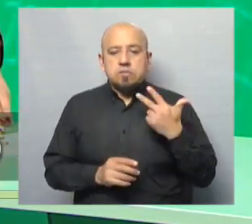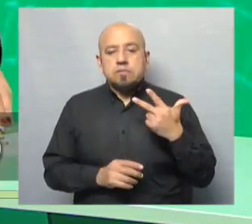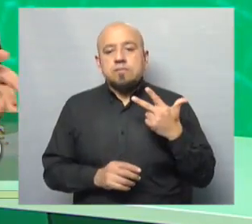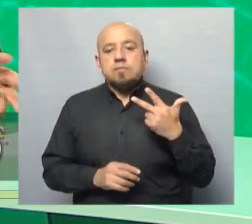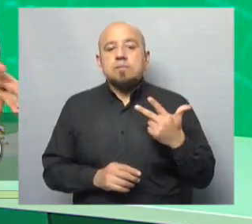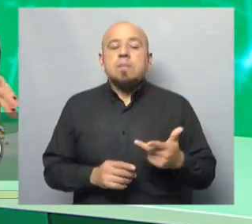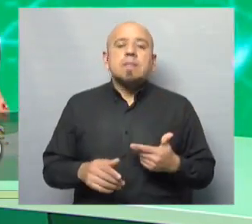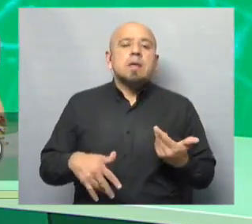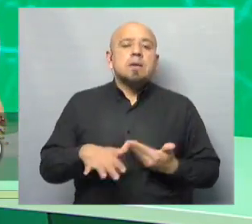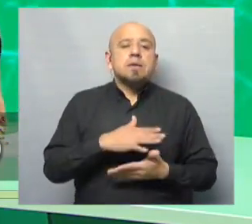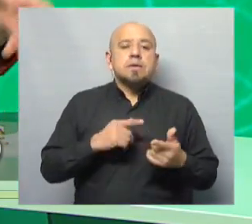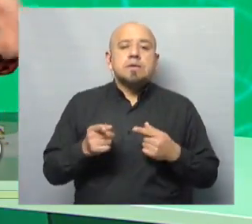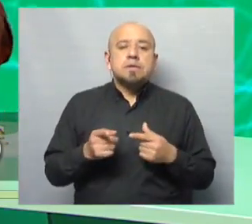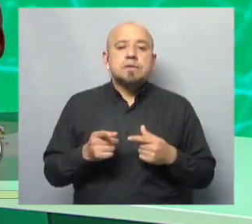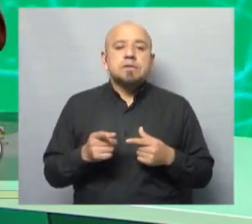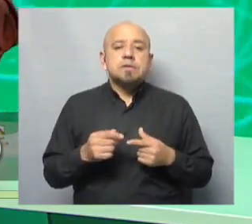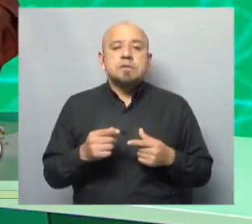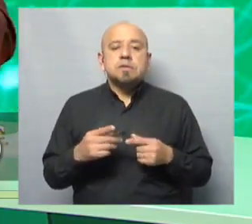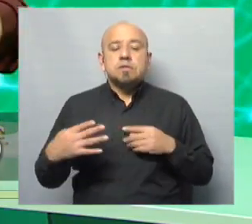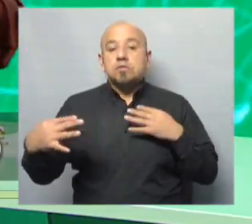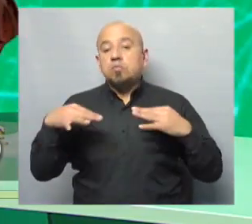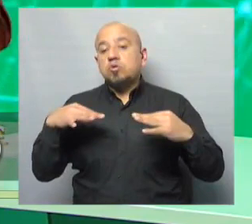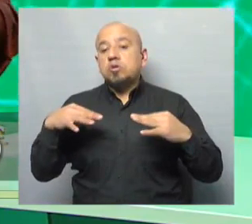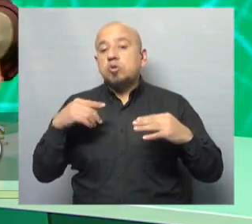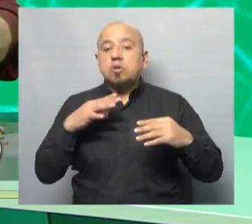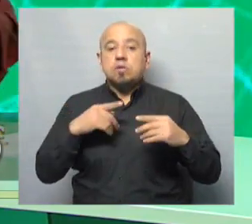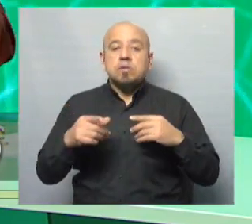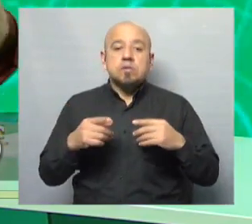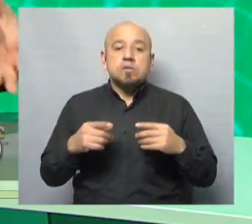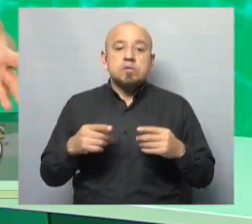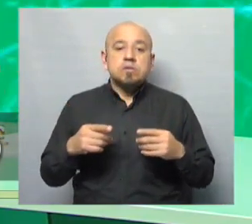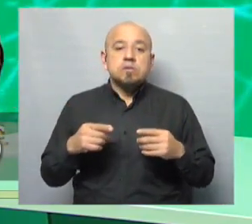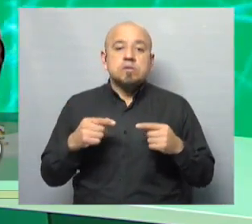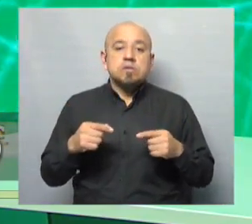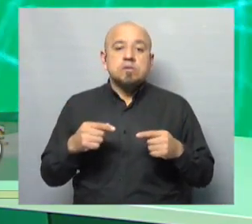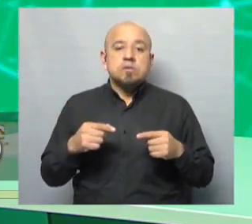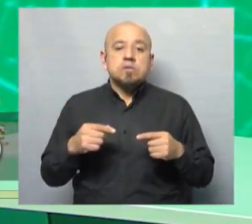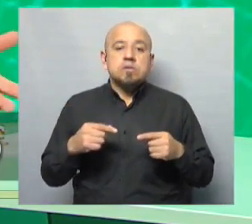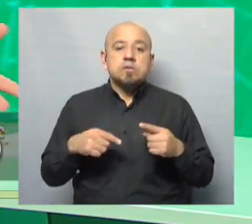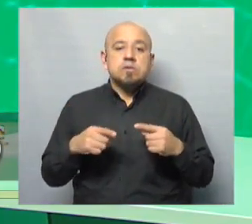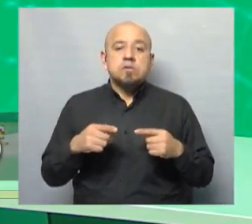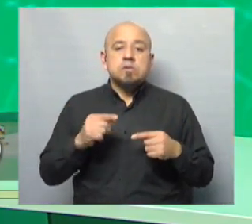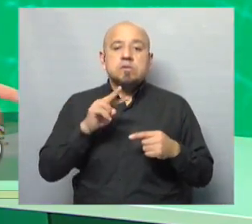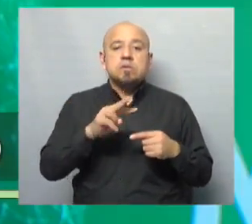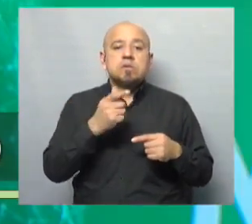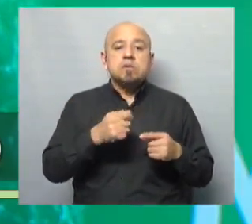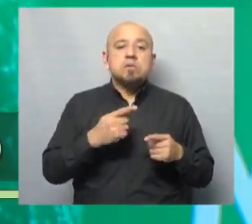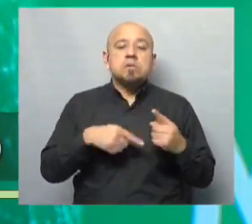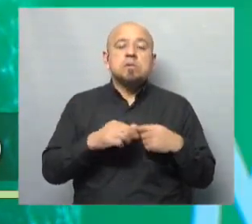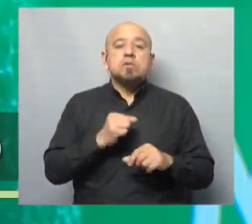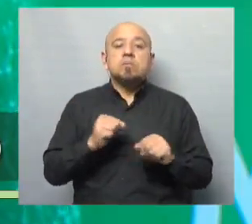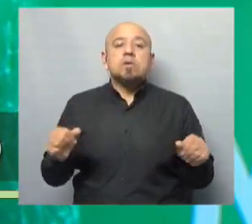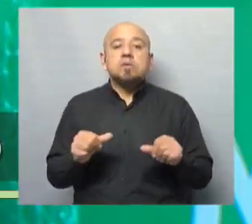es lo que se puede hacer desde desde la oposición estábamos viendo repasando algo de esta declaración de la vertiente artiguista pero qué acciones se pueden